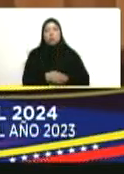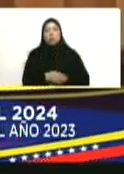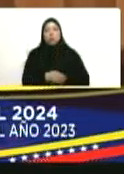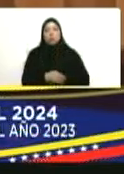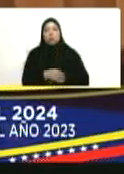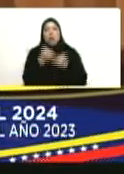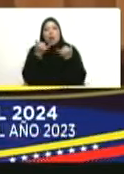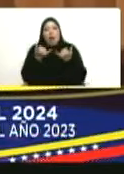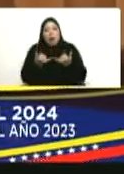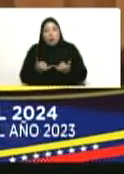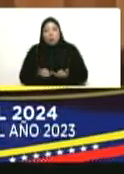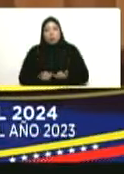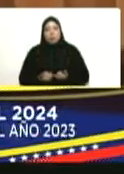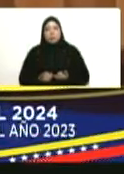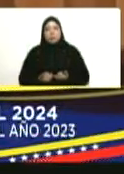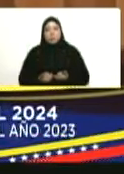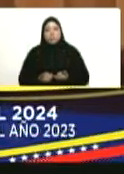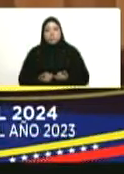Ahora